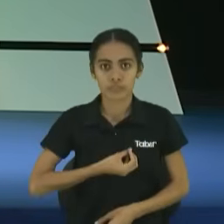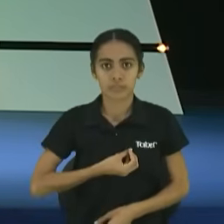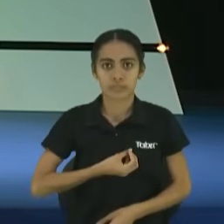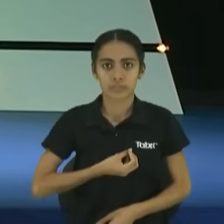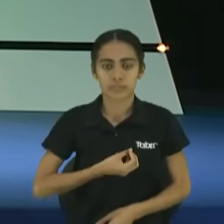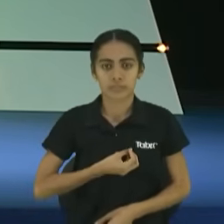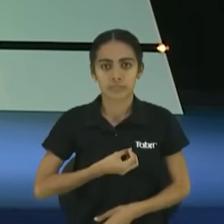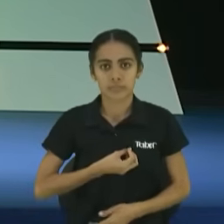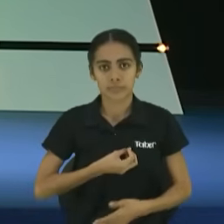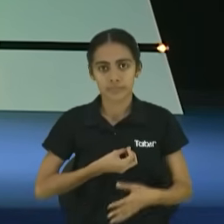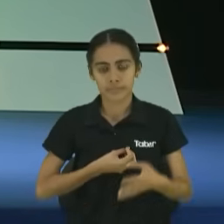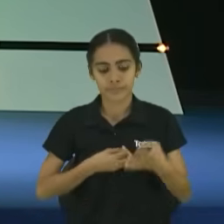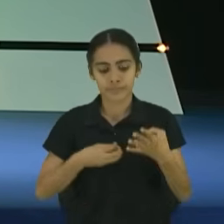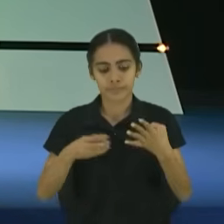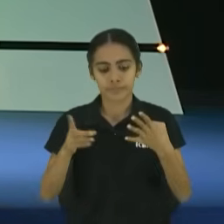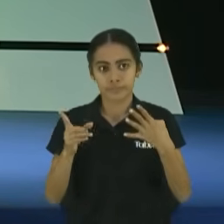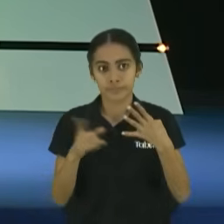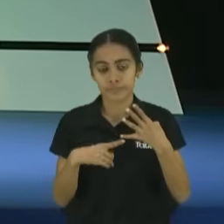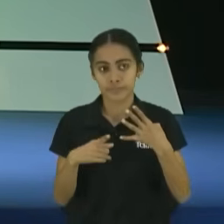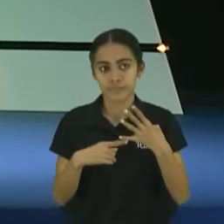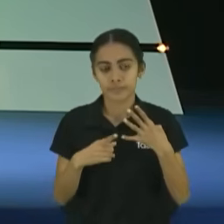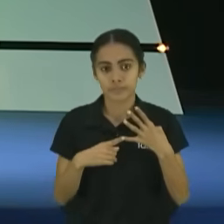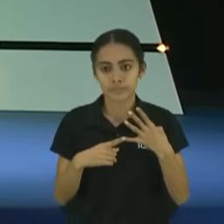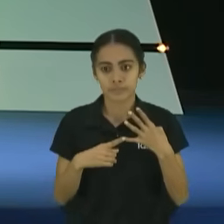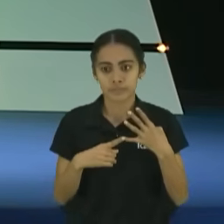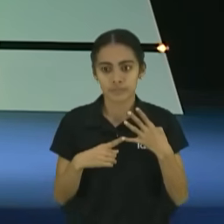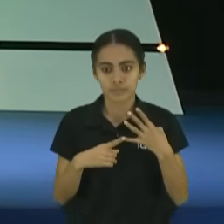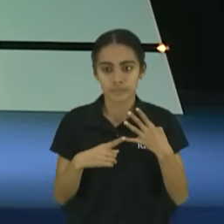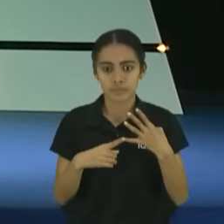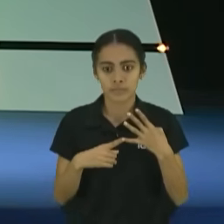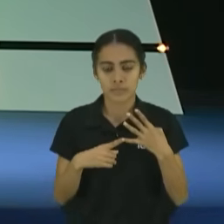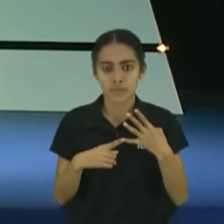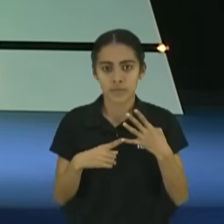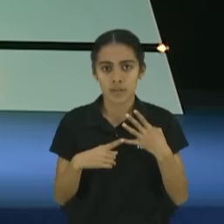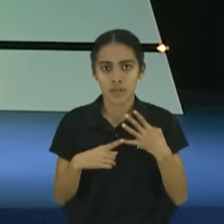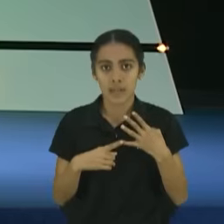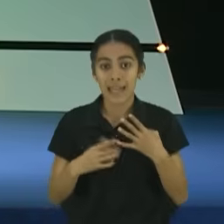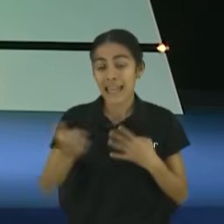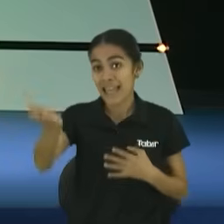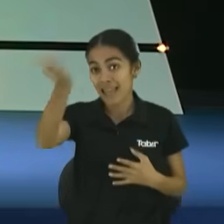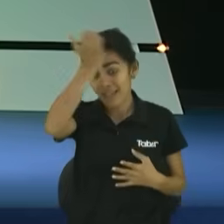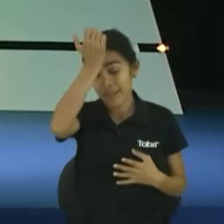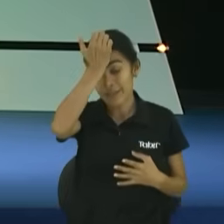me encanta y que aquí tengo que terminar. Es que me convence de mis errores.